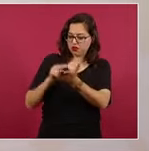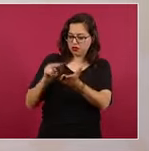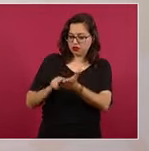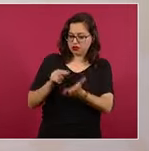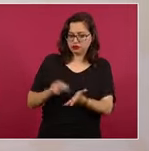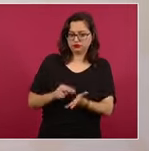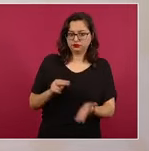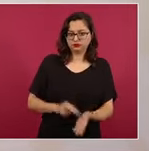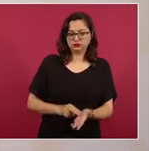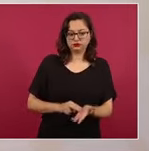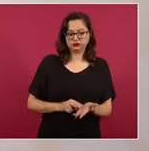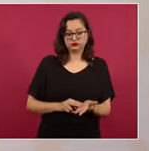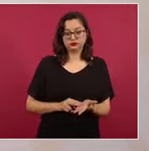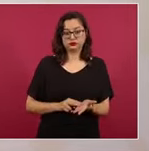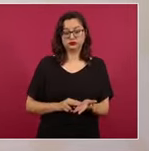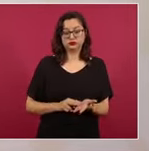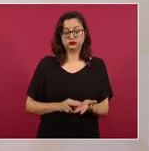para que firmen,